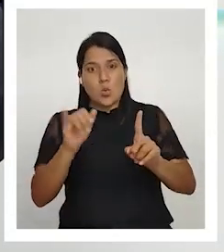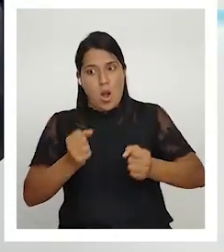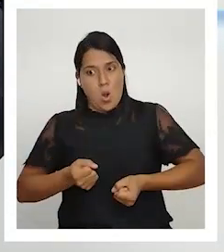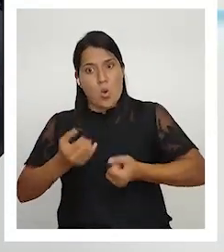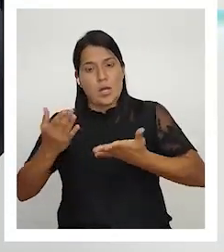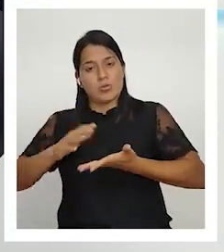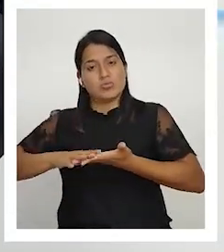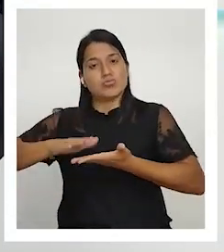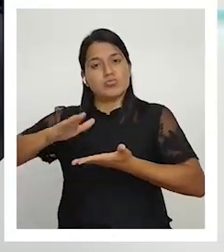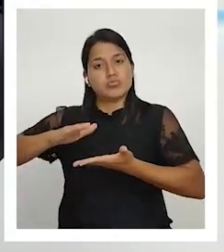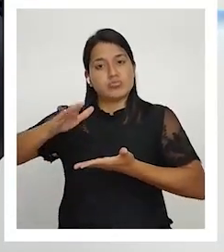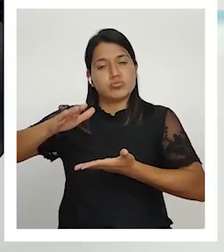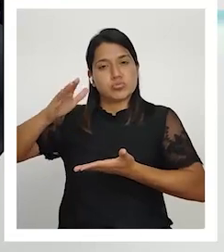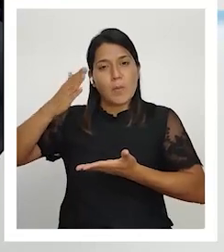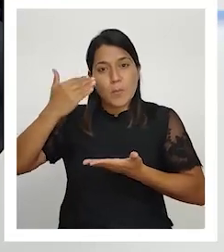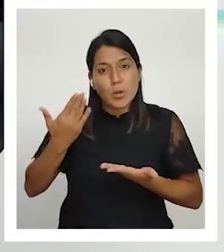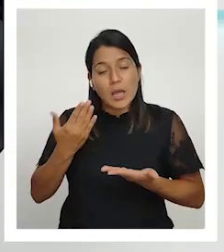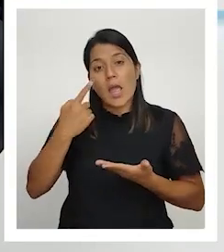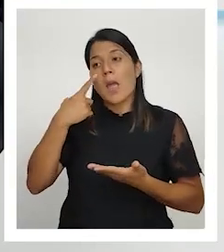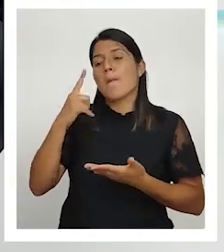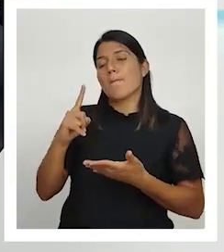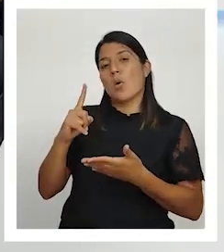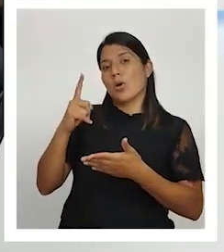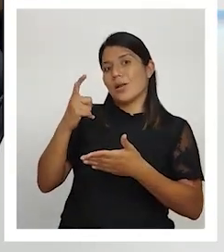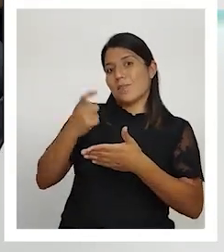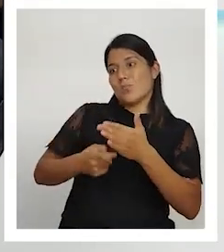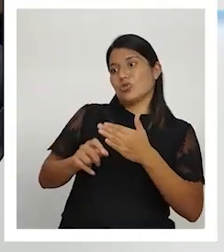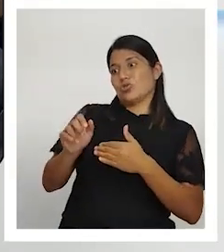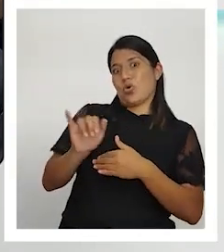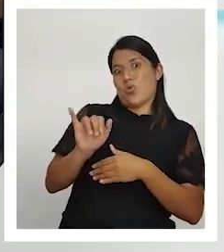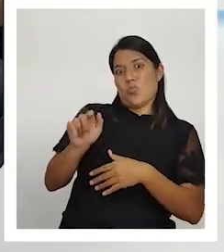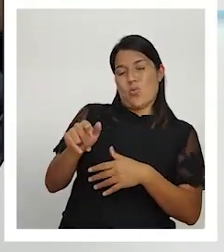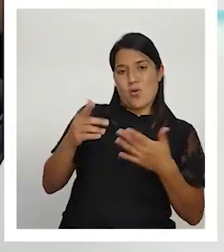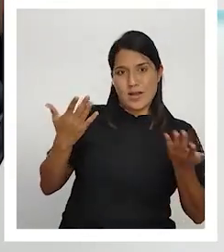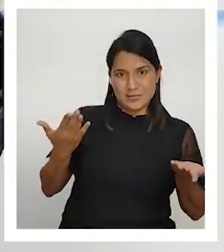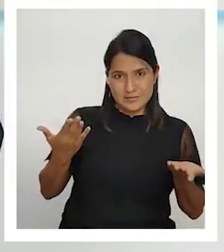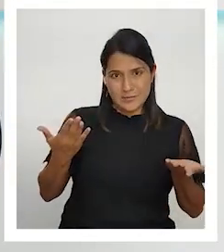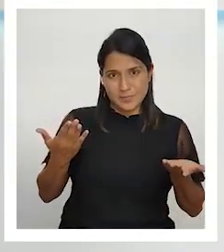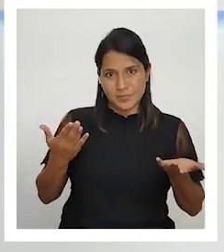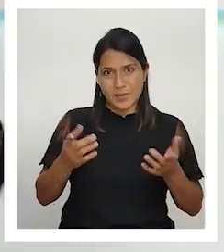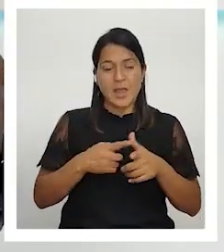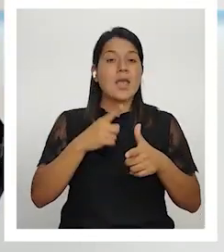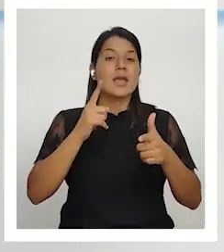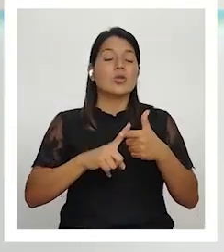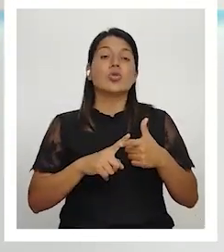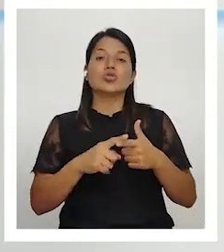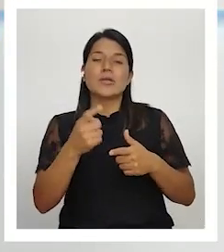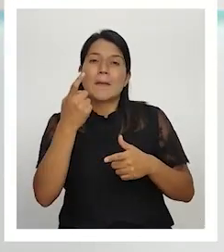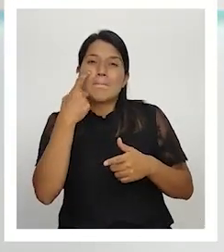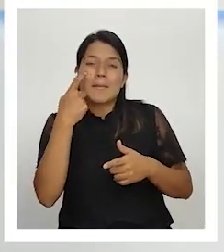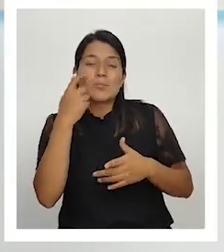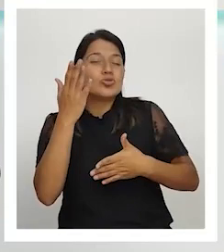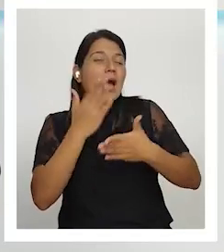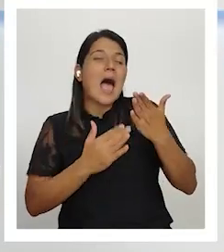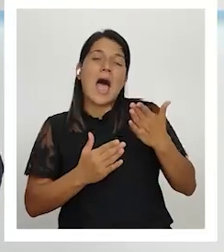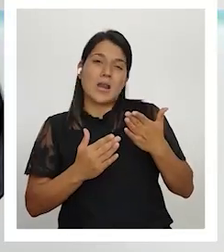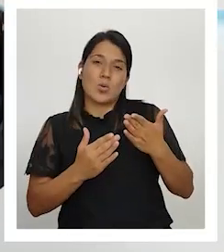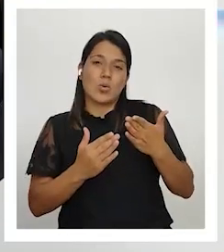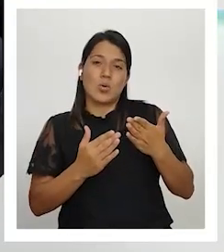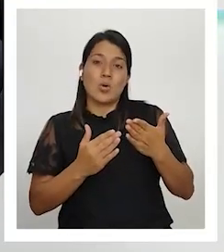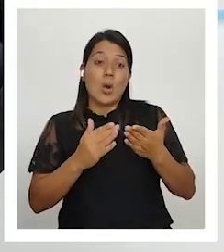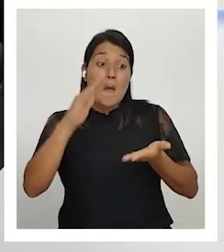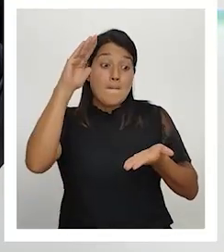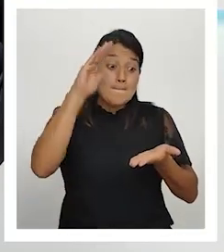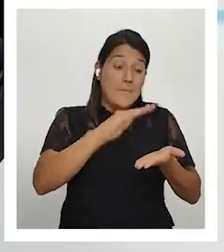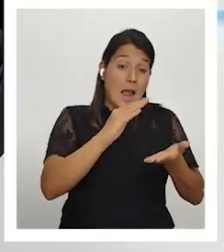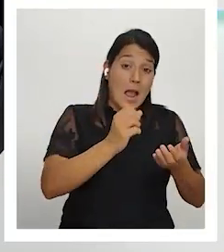incrementados por cánones como estos, ¿verdad? Entonces, aquí vemos un efecto que es el que nadie quiere, ¿verdad? Disminución de ingresos,